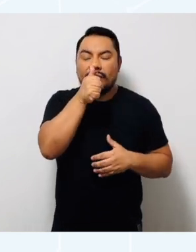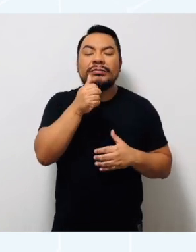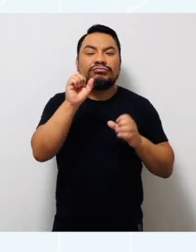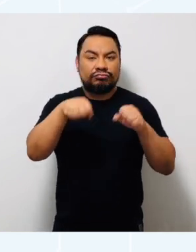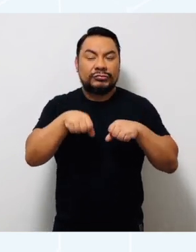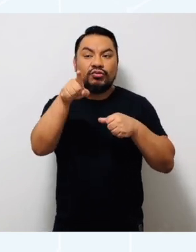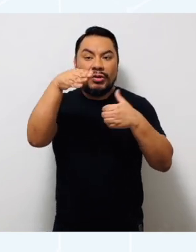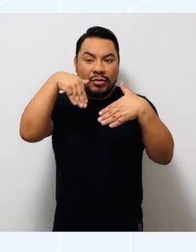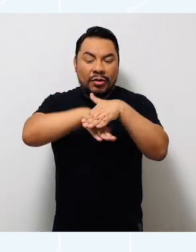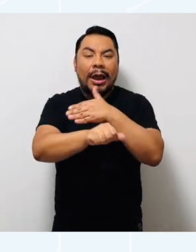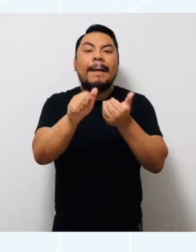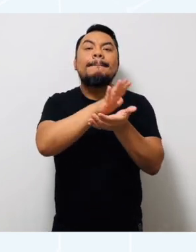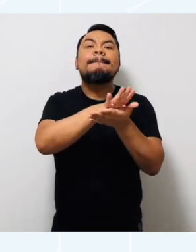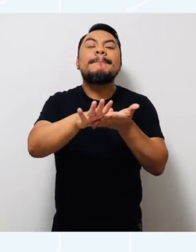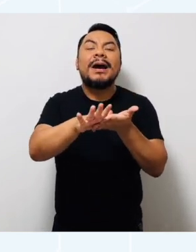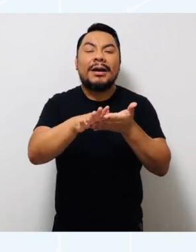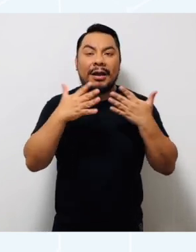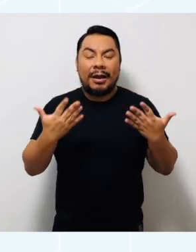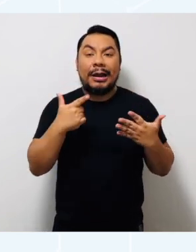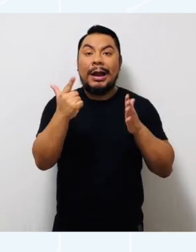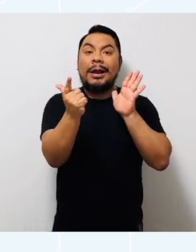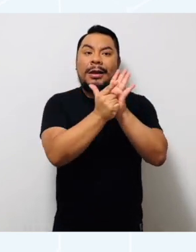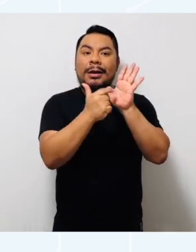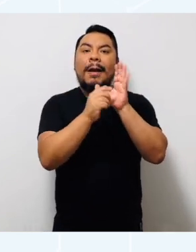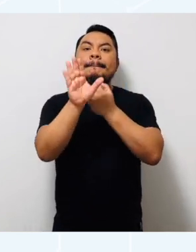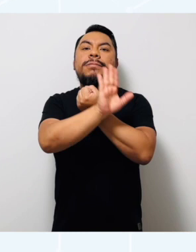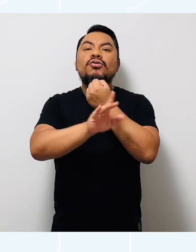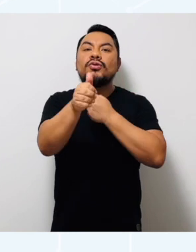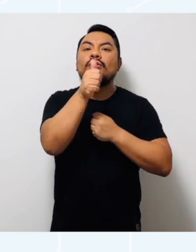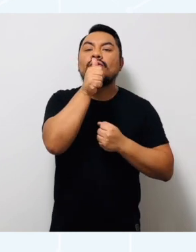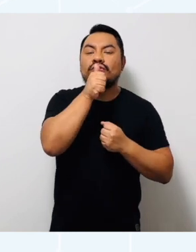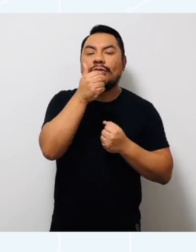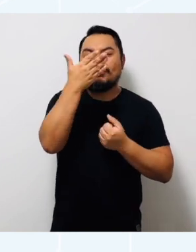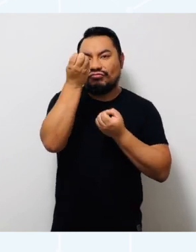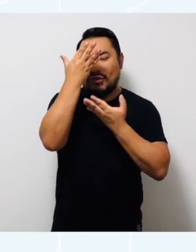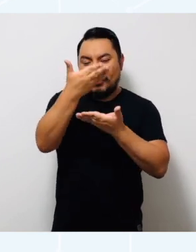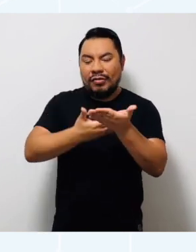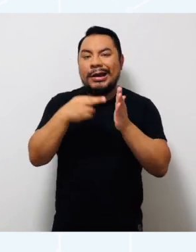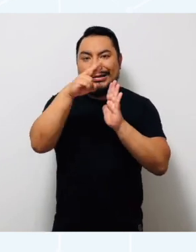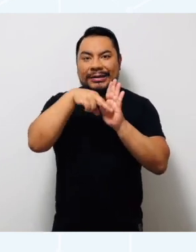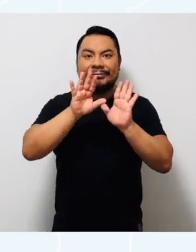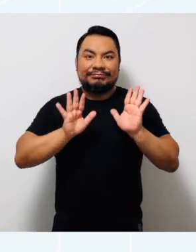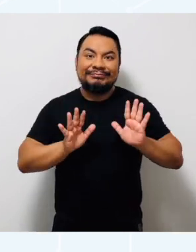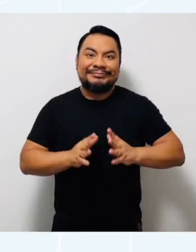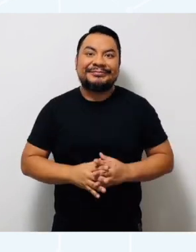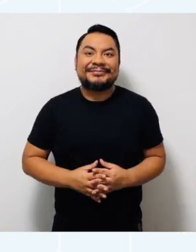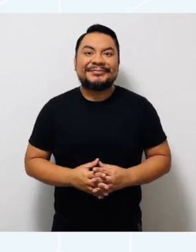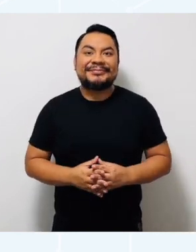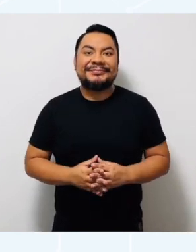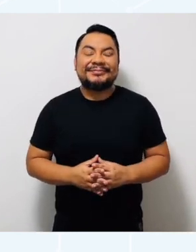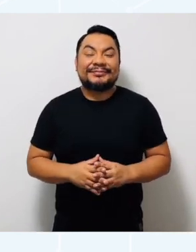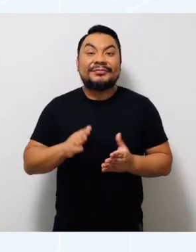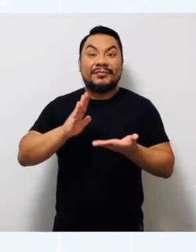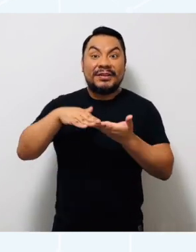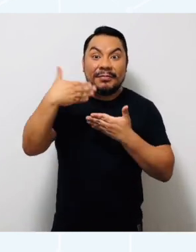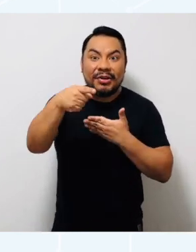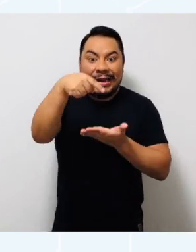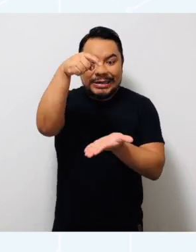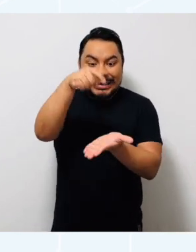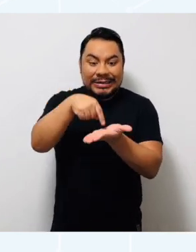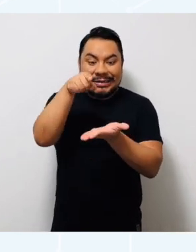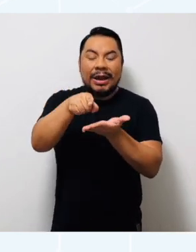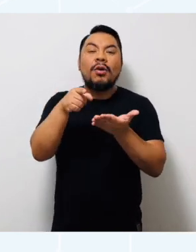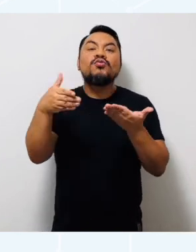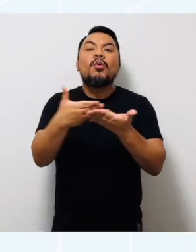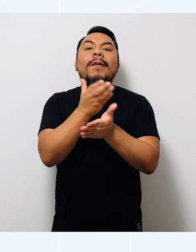datos personales para postular a una beca, en cumplimiento a la Ley de Protección de Datos Personales y su reglamento. Luego,